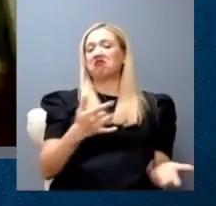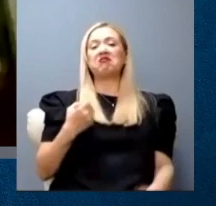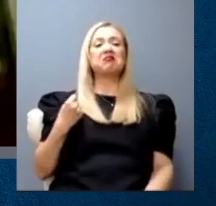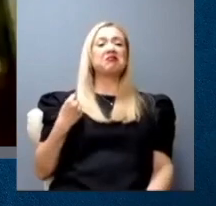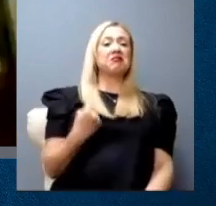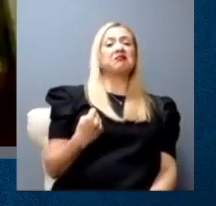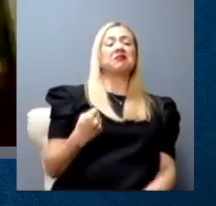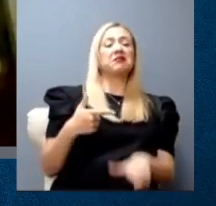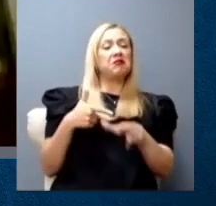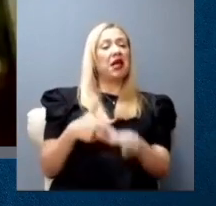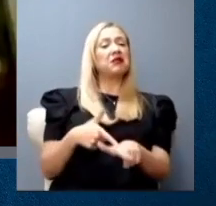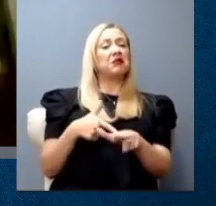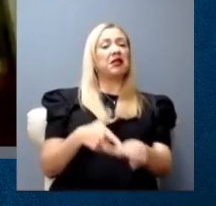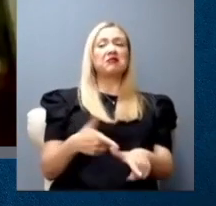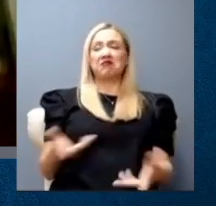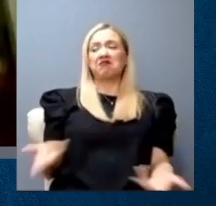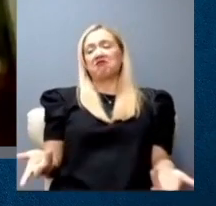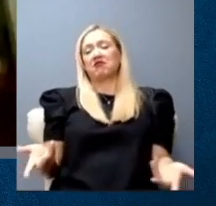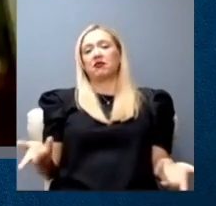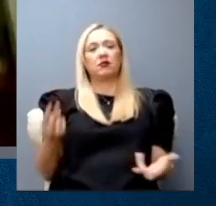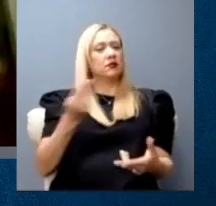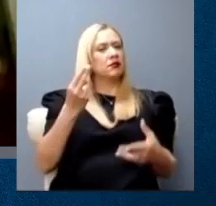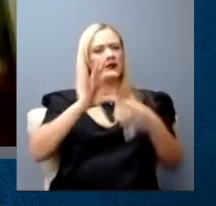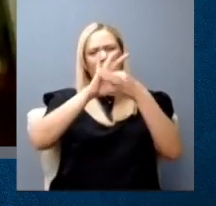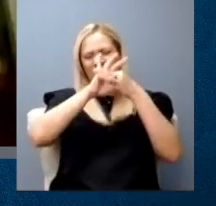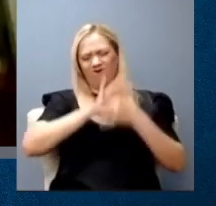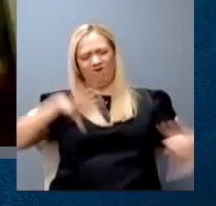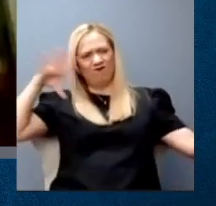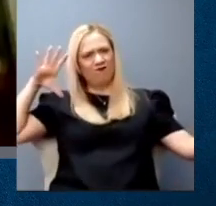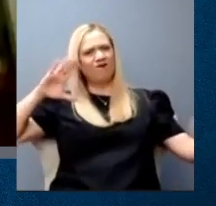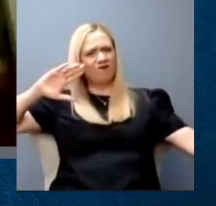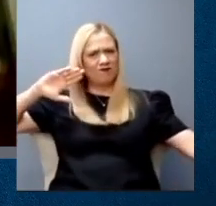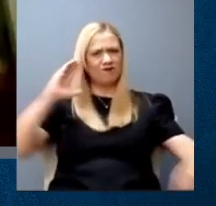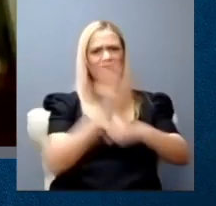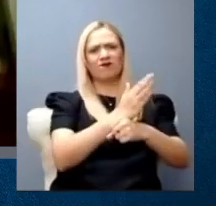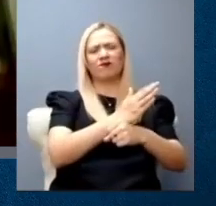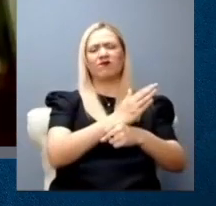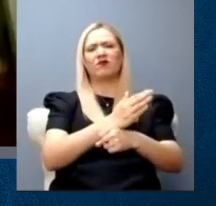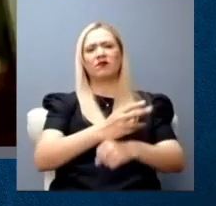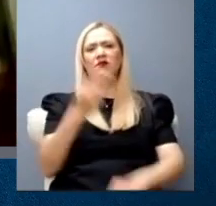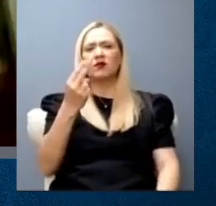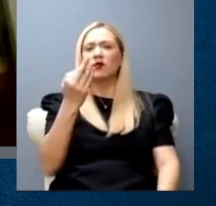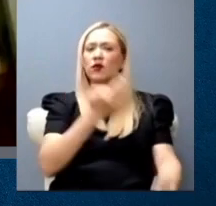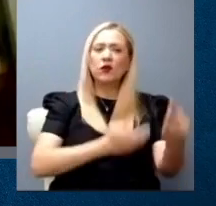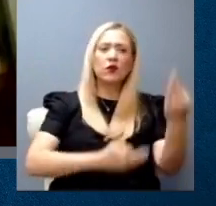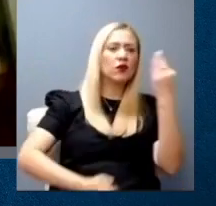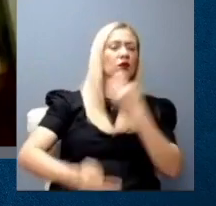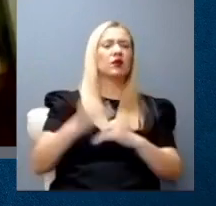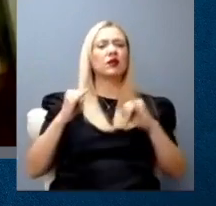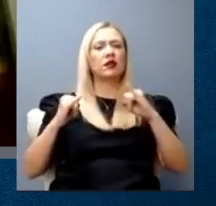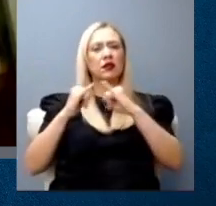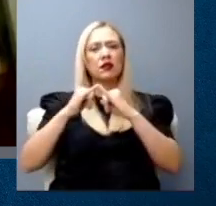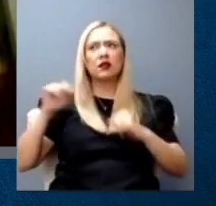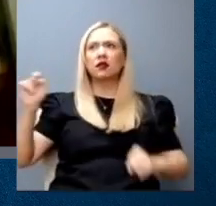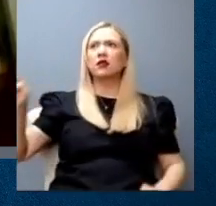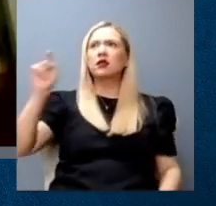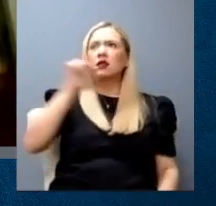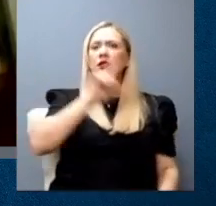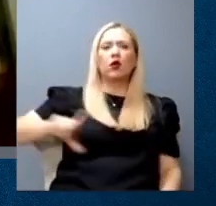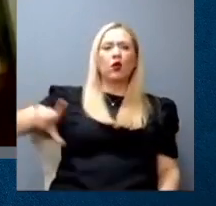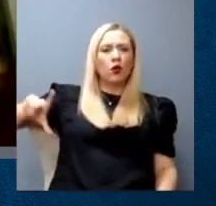violando los derechos humanos. Hay que romper con la impunidad. Y para eso todas las instituciones públicas